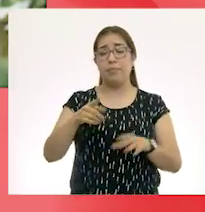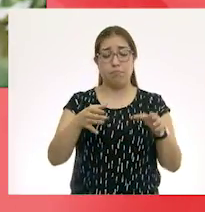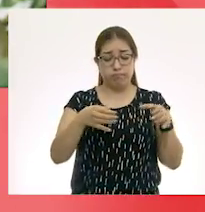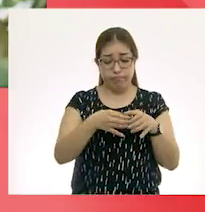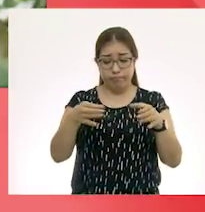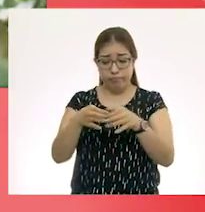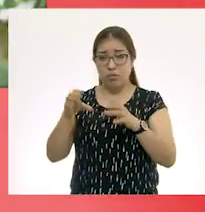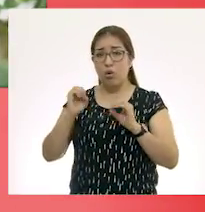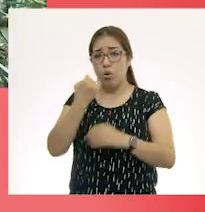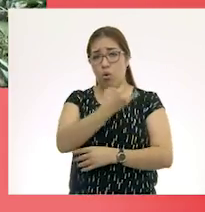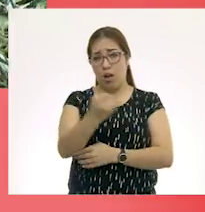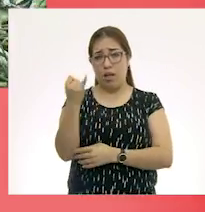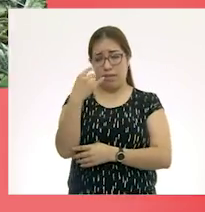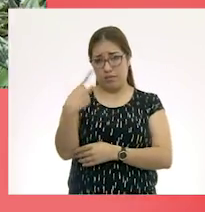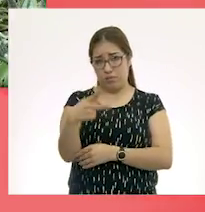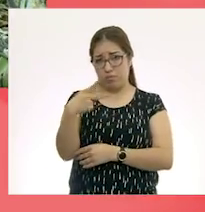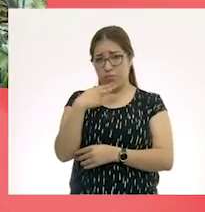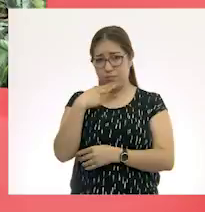jardines.